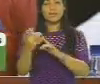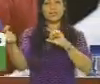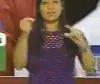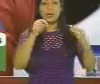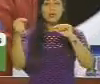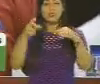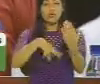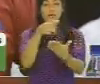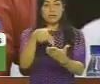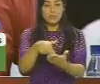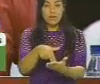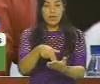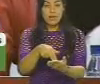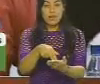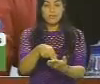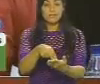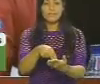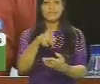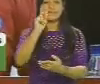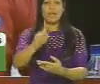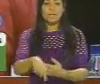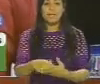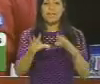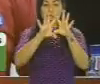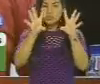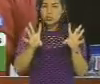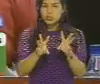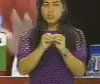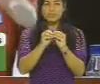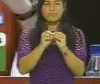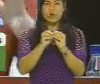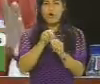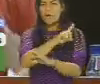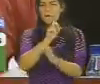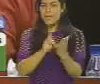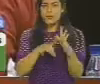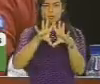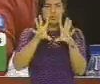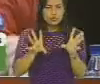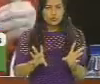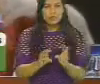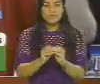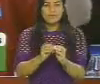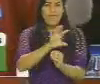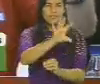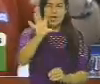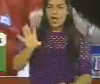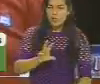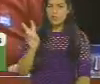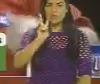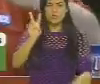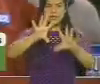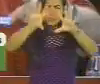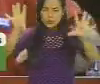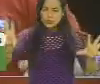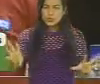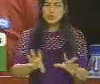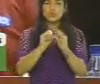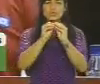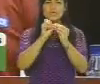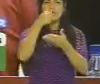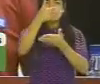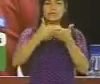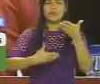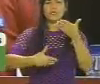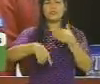y el resumen ya, la concreción de lo que van a hacer a partir de ese mismo